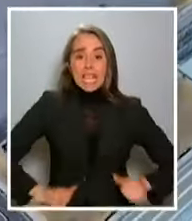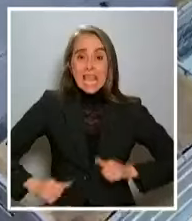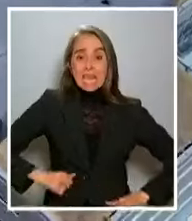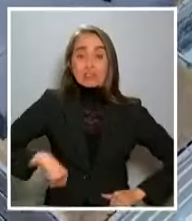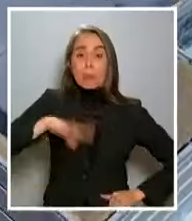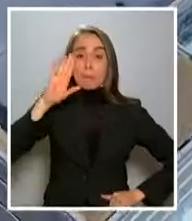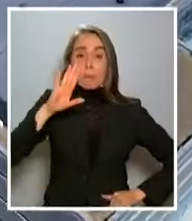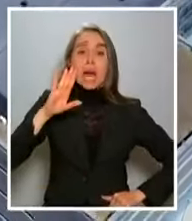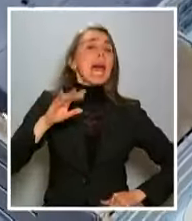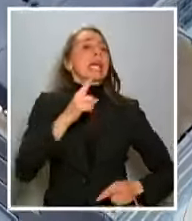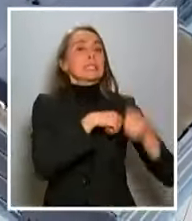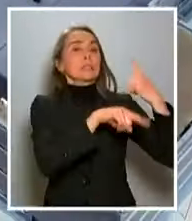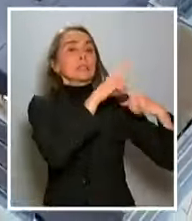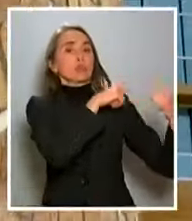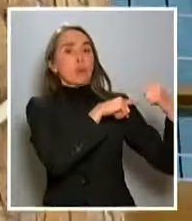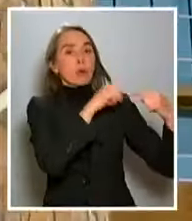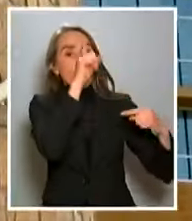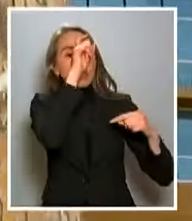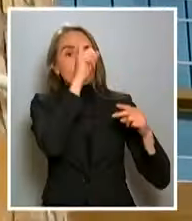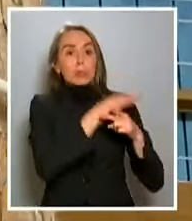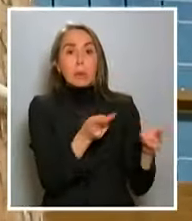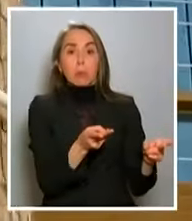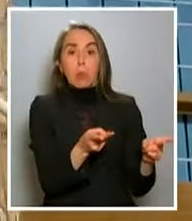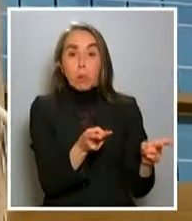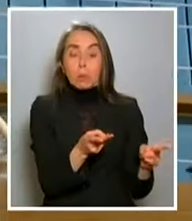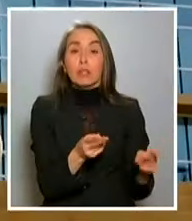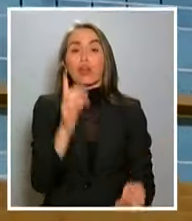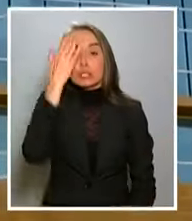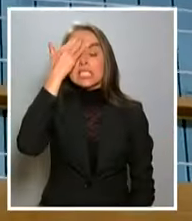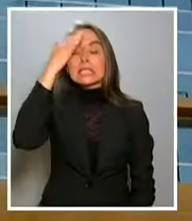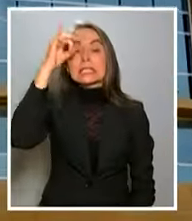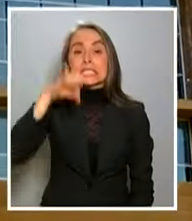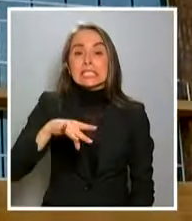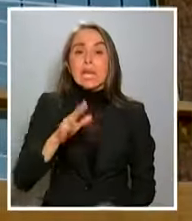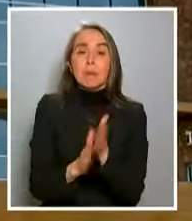mayores electivas en la historia del sistema público, pero sé que tenemos que acelerar más la respuesta.